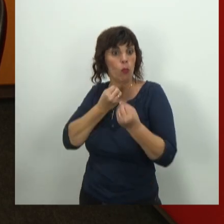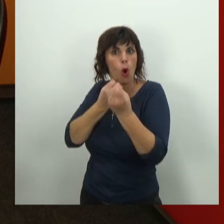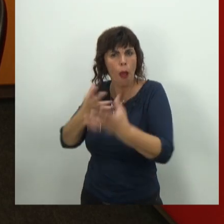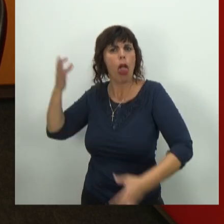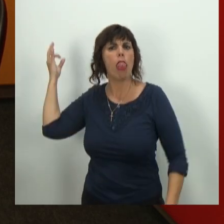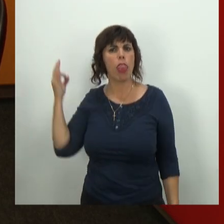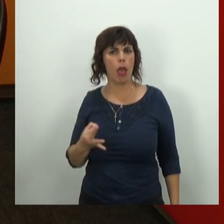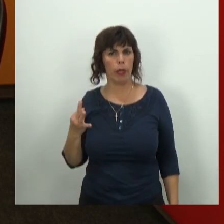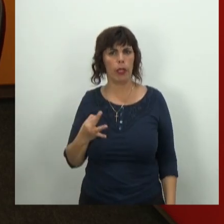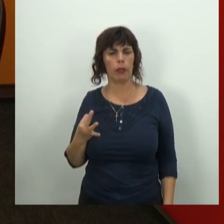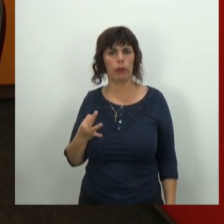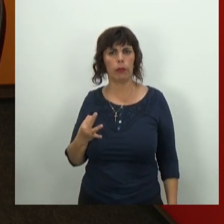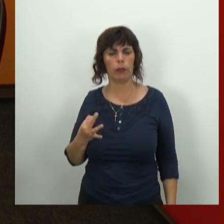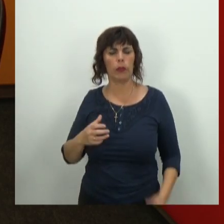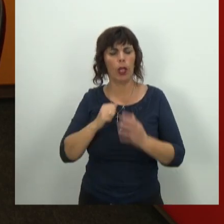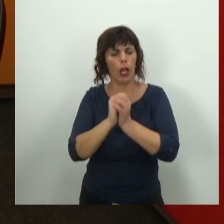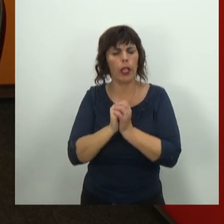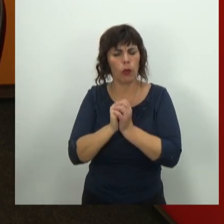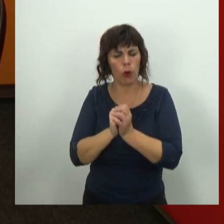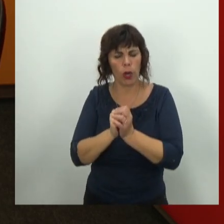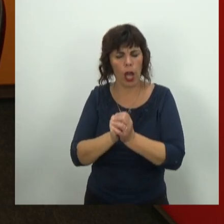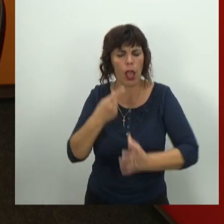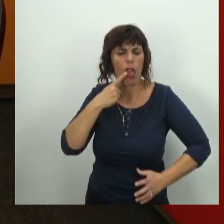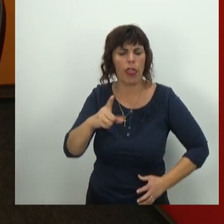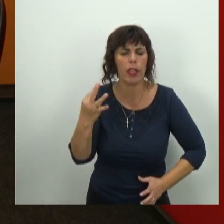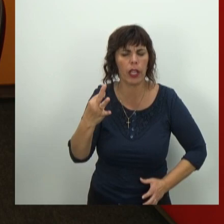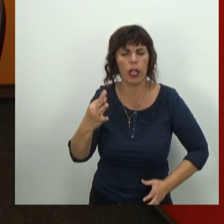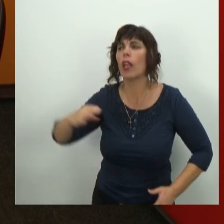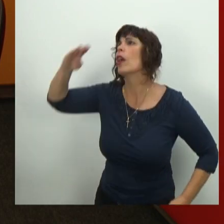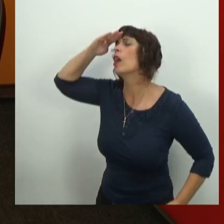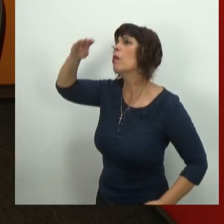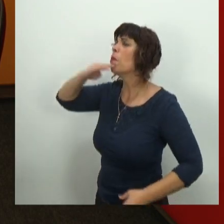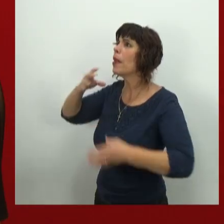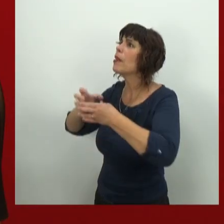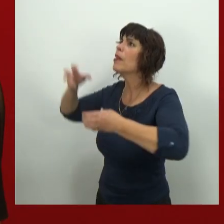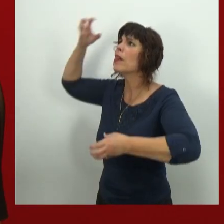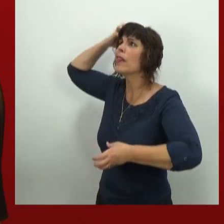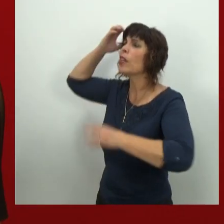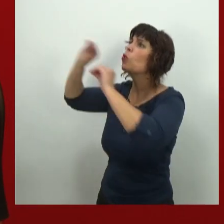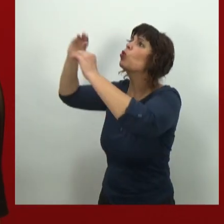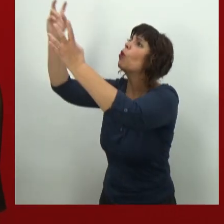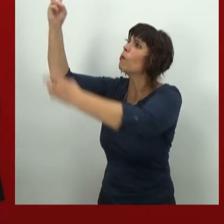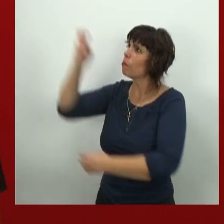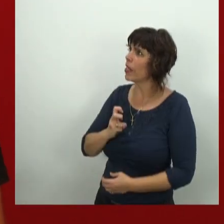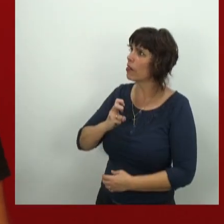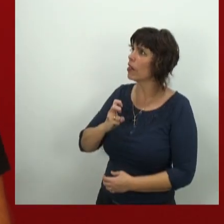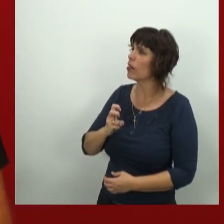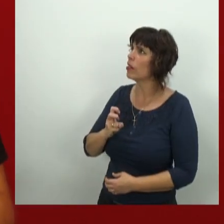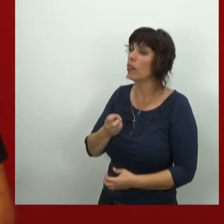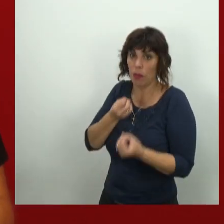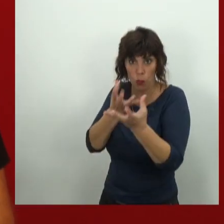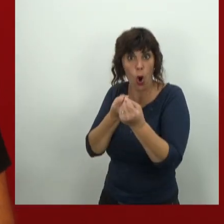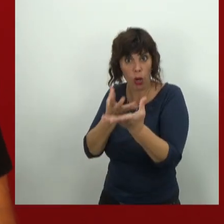proclamarlo. Hay que orar, Padre, venga tu reino. Y tienes que